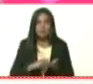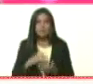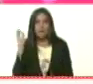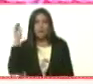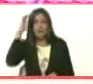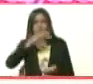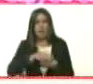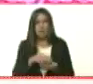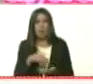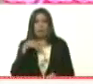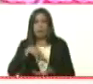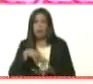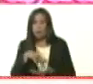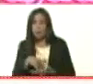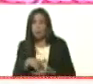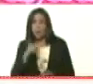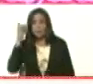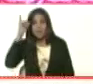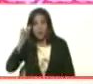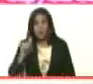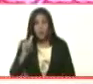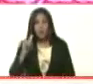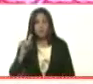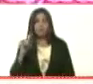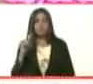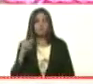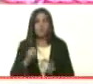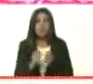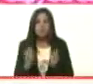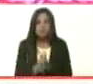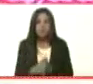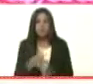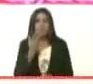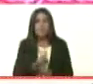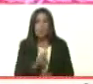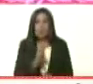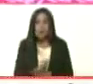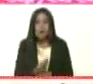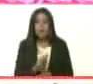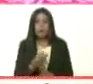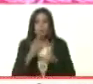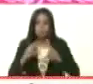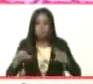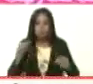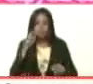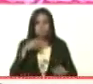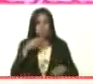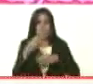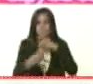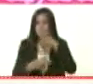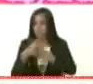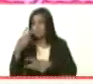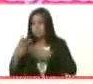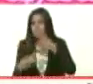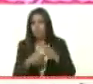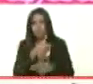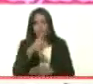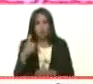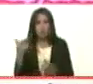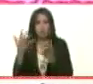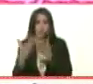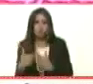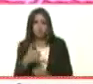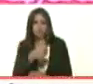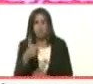Aragua, Carabobo, Yaracuy, Anzoátegui, Monaga, por tierra. A ver cada industria,